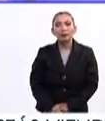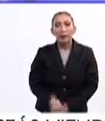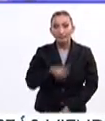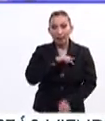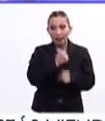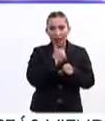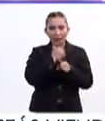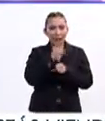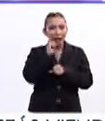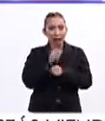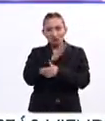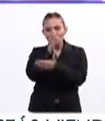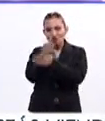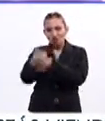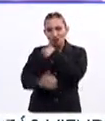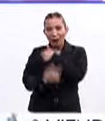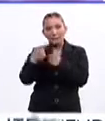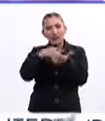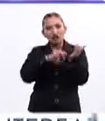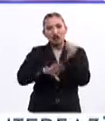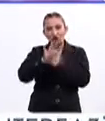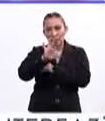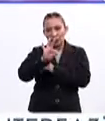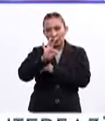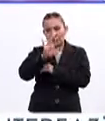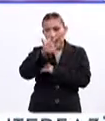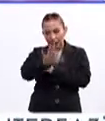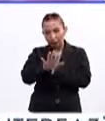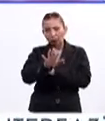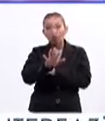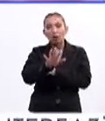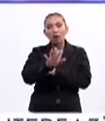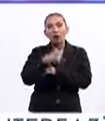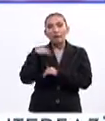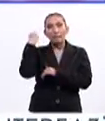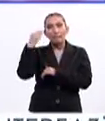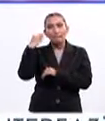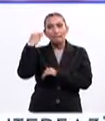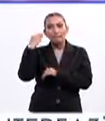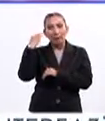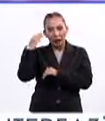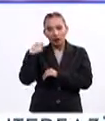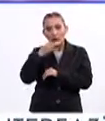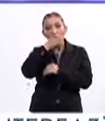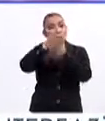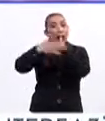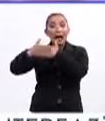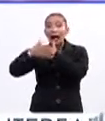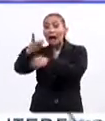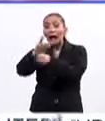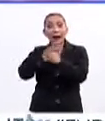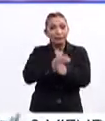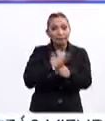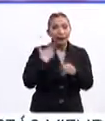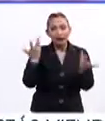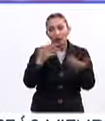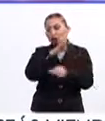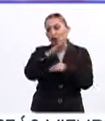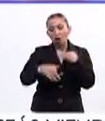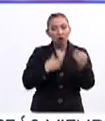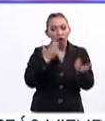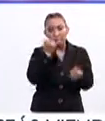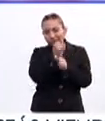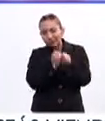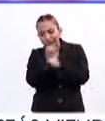mi abuelita concursa en el 85, cuando en marzo fue cuando salió esta convocatoria y se hicieron todos